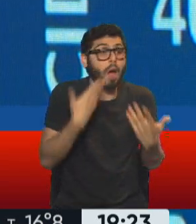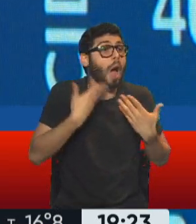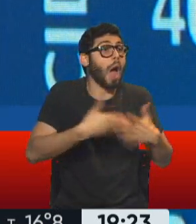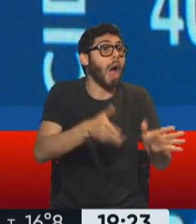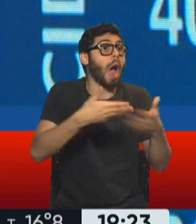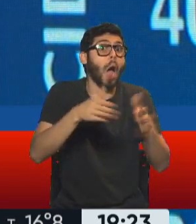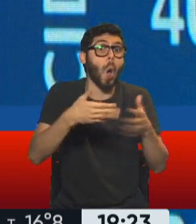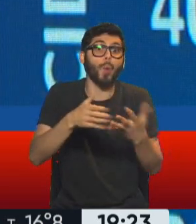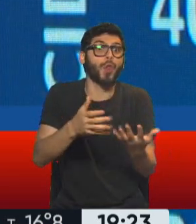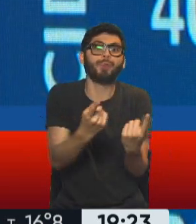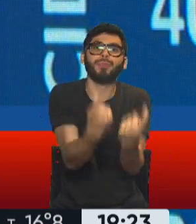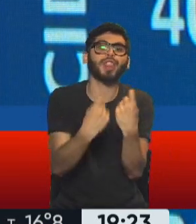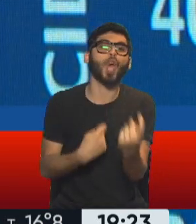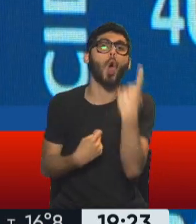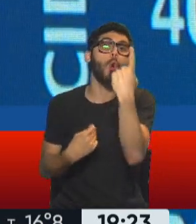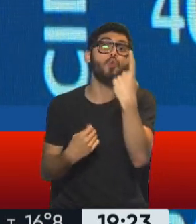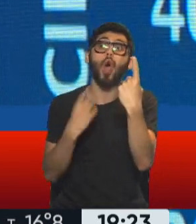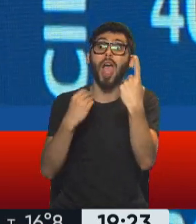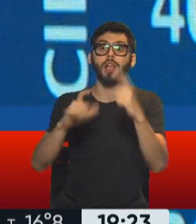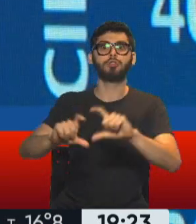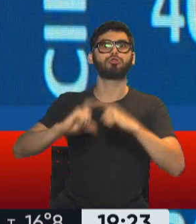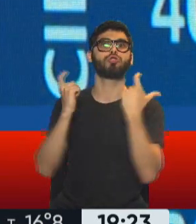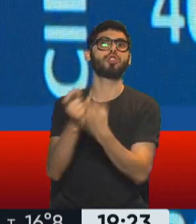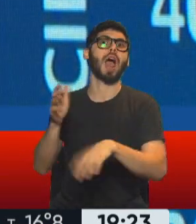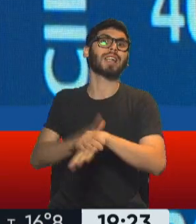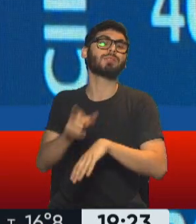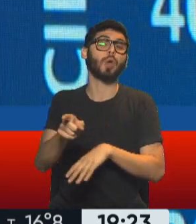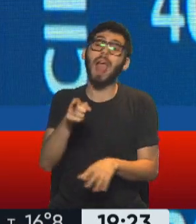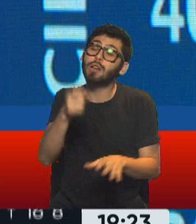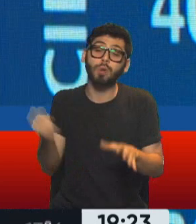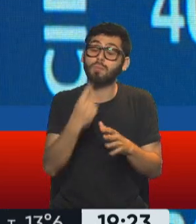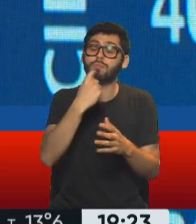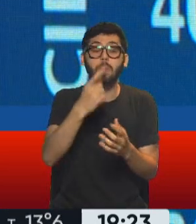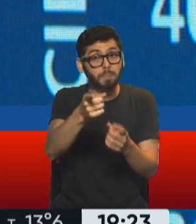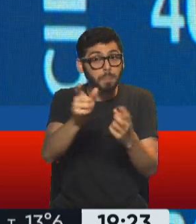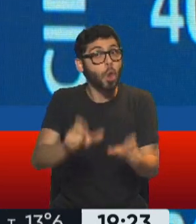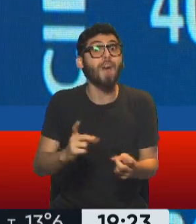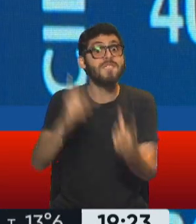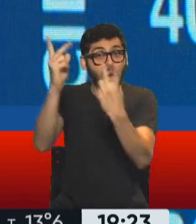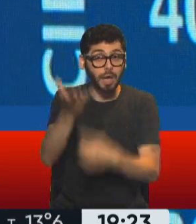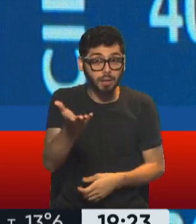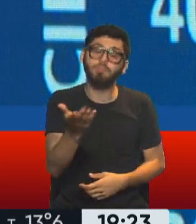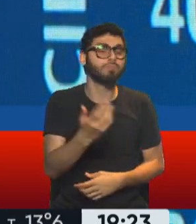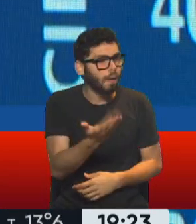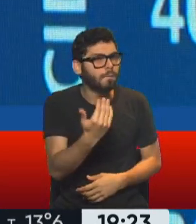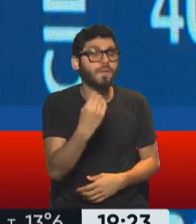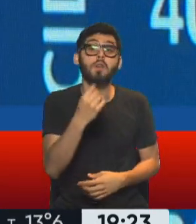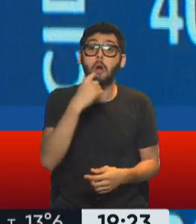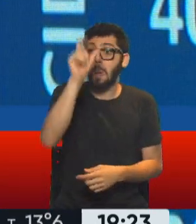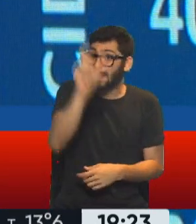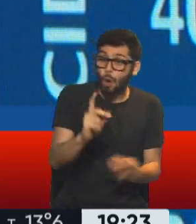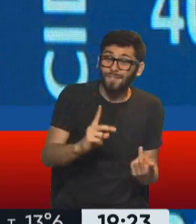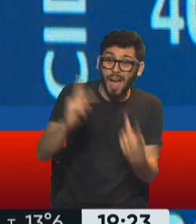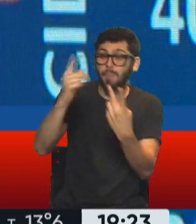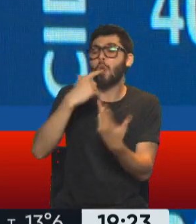no hay responsabilidad. Sí, eso es clave en esto. El que se va de viaje, por ejemplo. Sí. El que se va de viaje, si va para